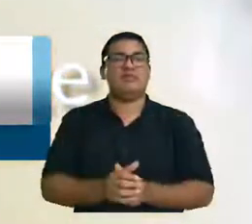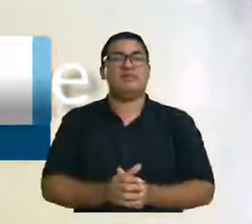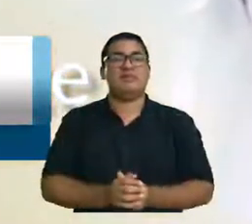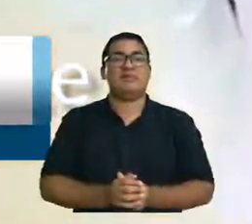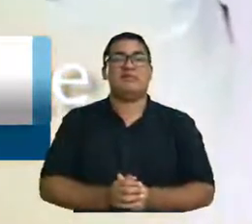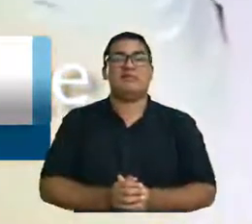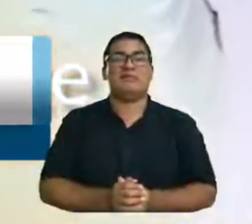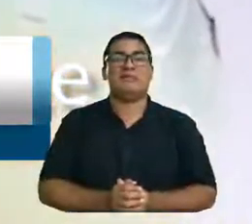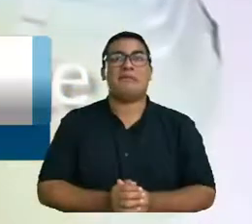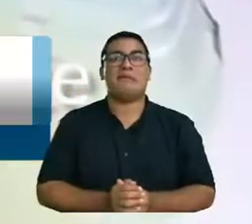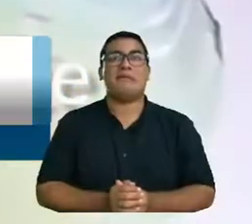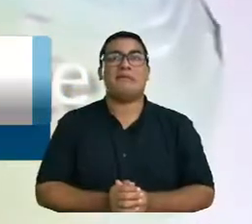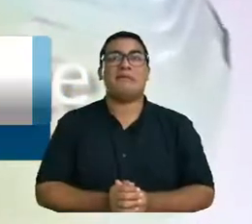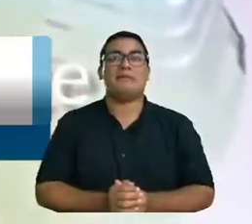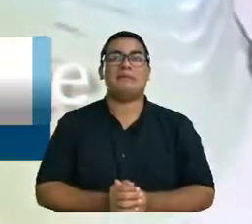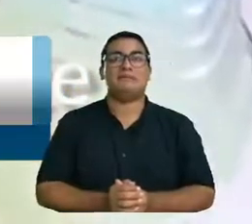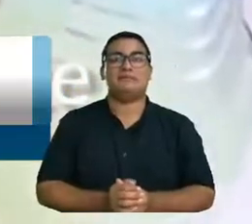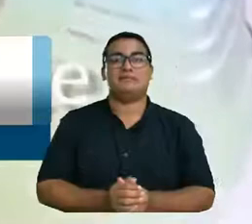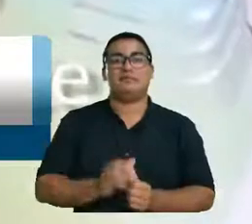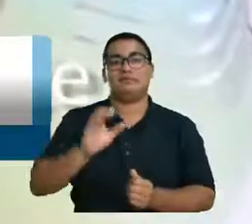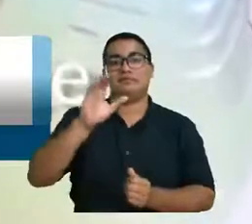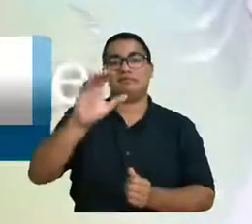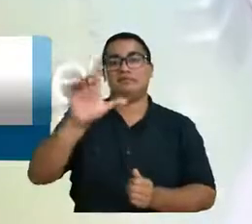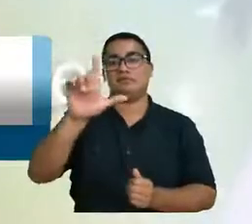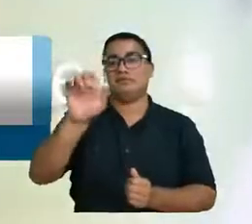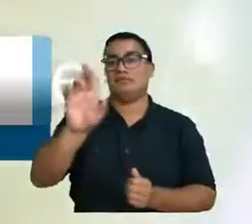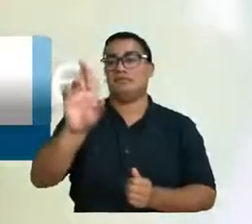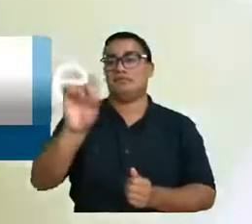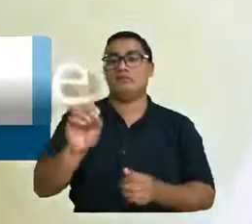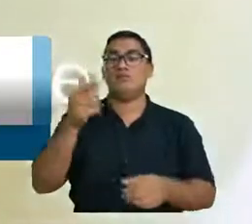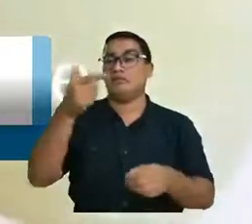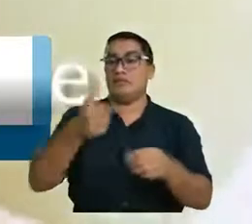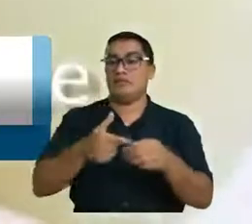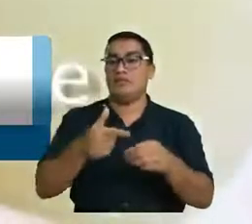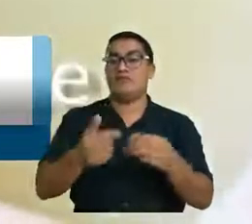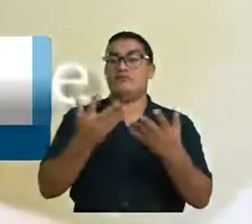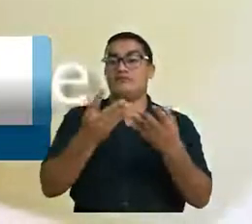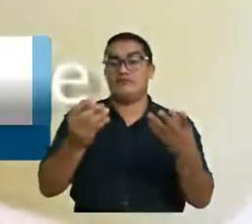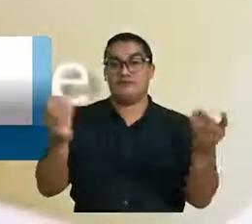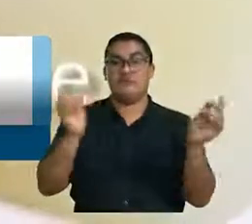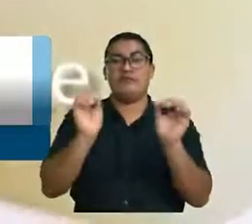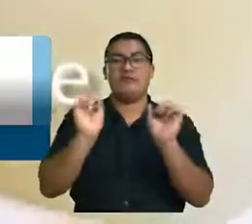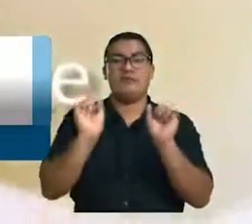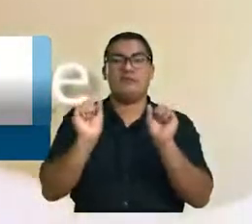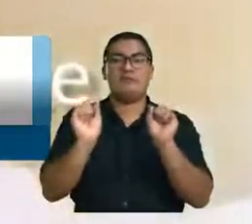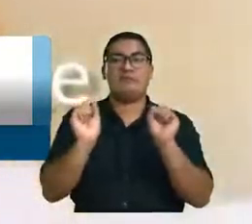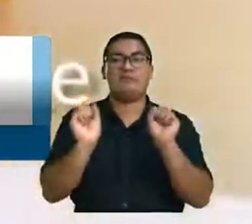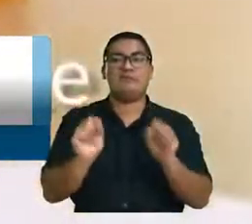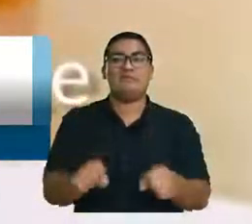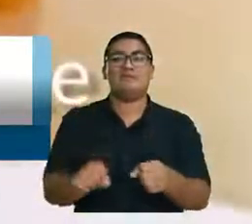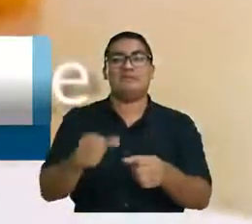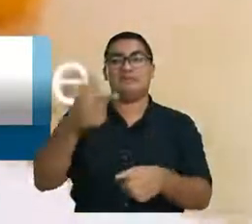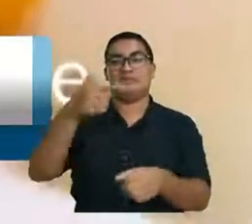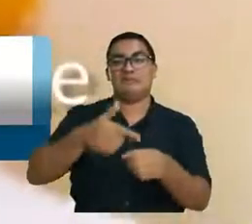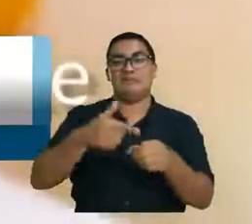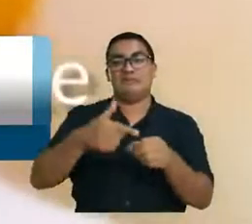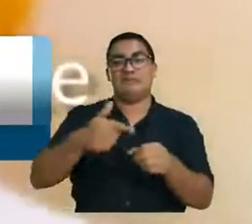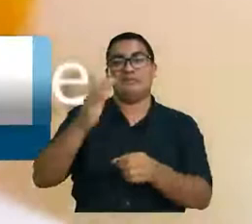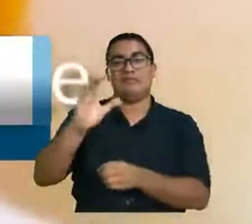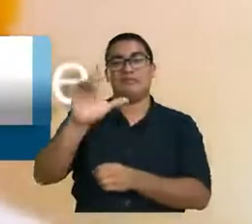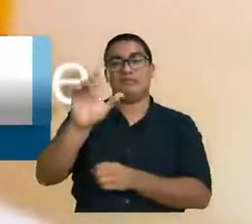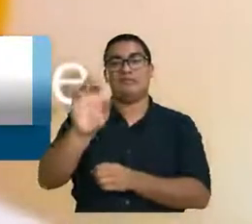muy interesante lo que dijo de que el cloro se gasifica. Así es, o sea, es que el cloro por sí, su elemento es un gas, que